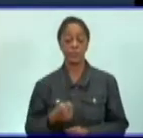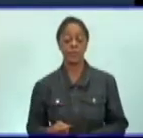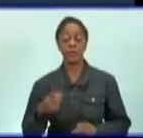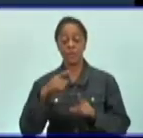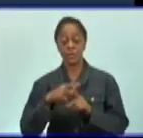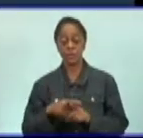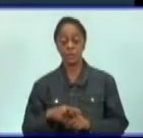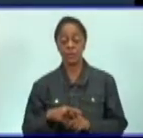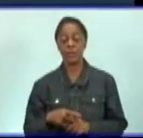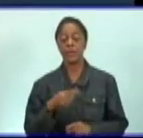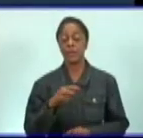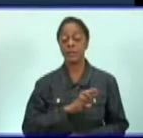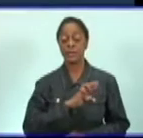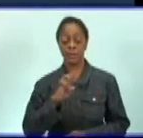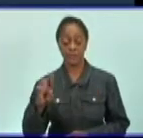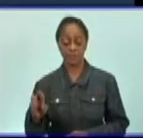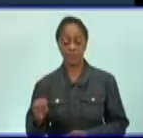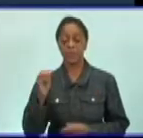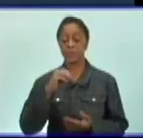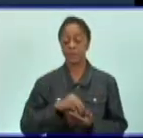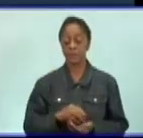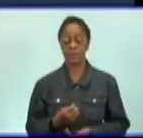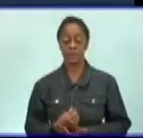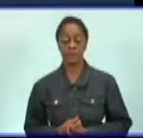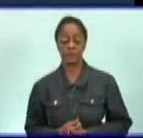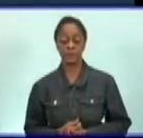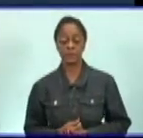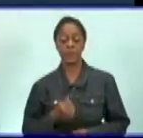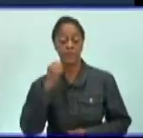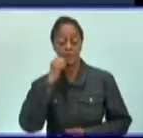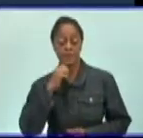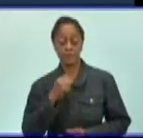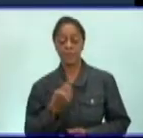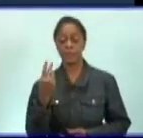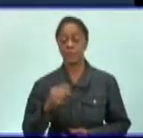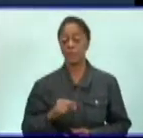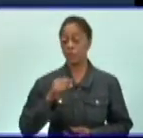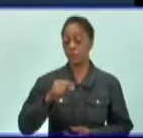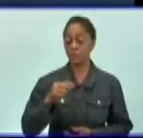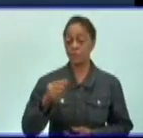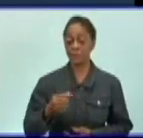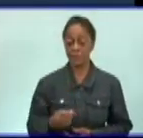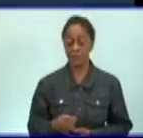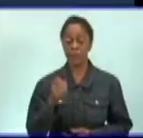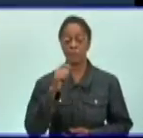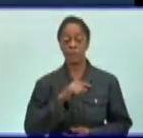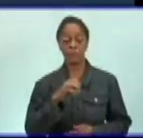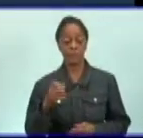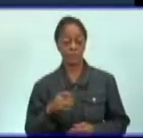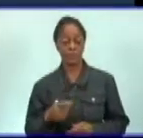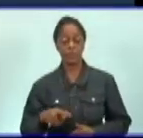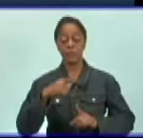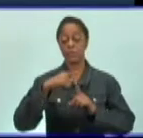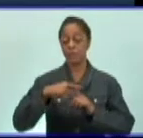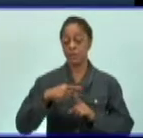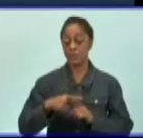el resultado que se obtiene. Además de los pasos para el procedimiento escrito de la